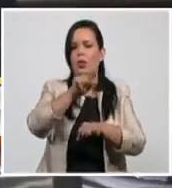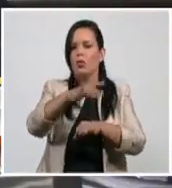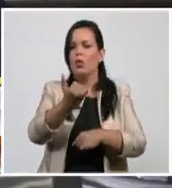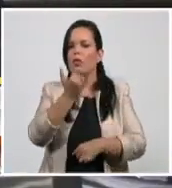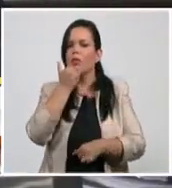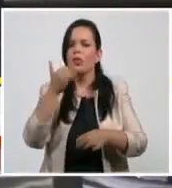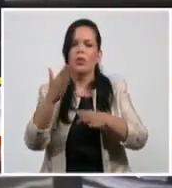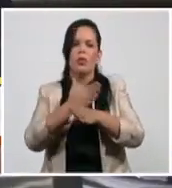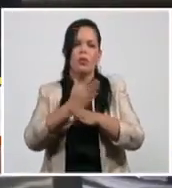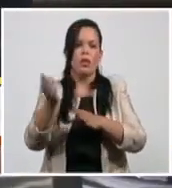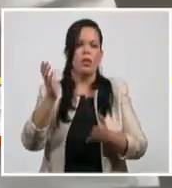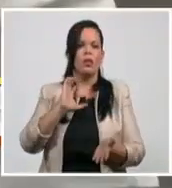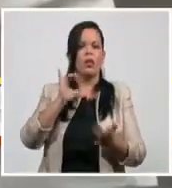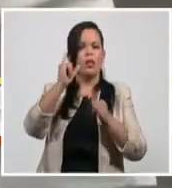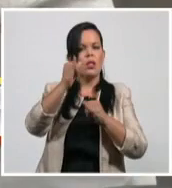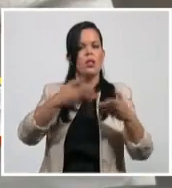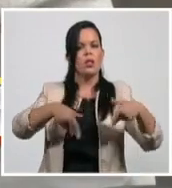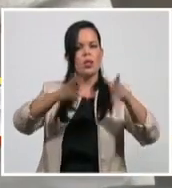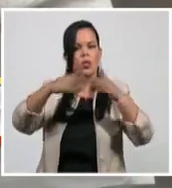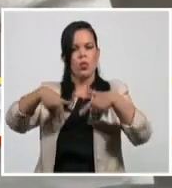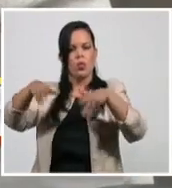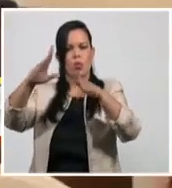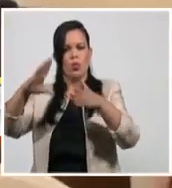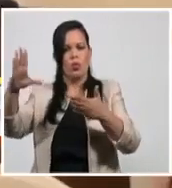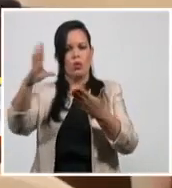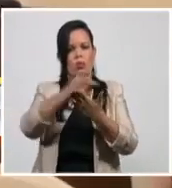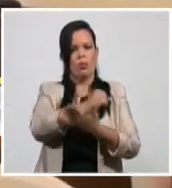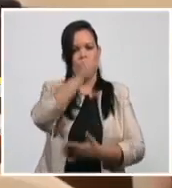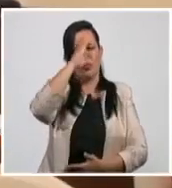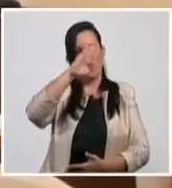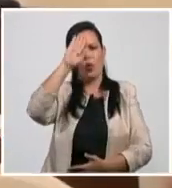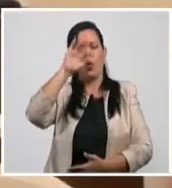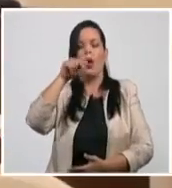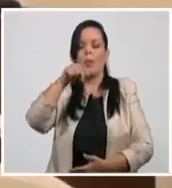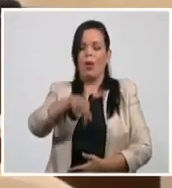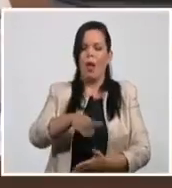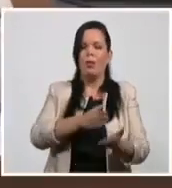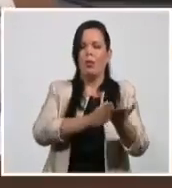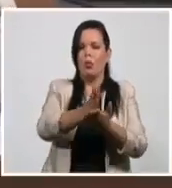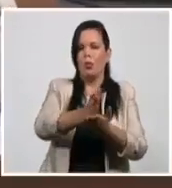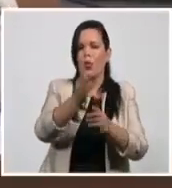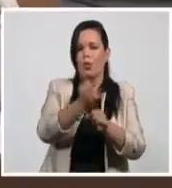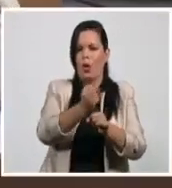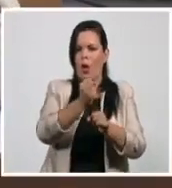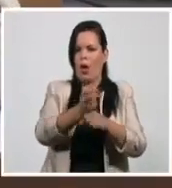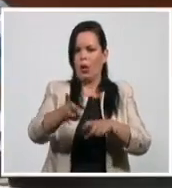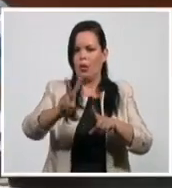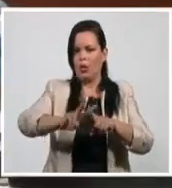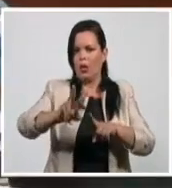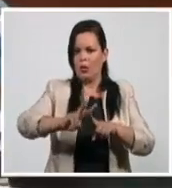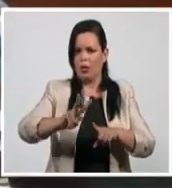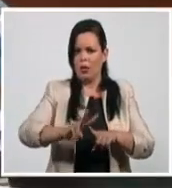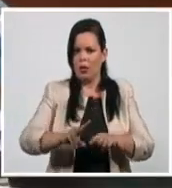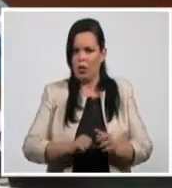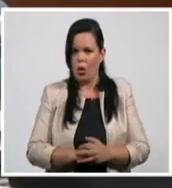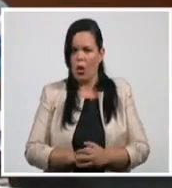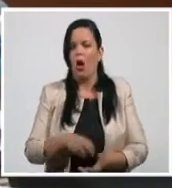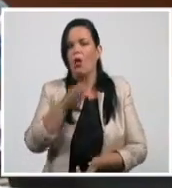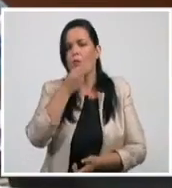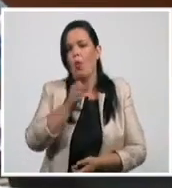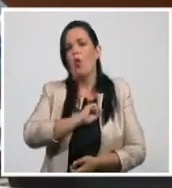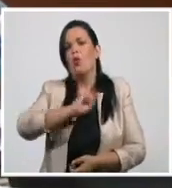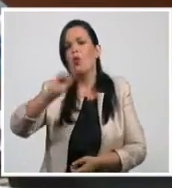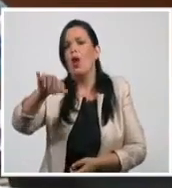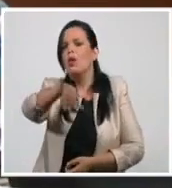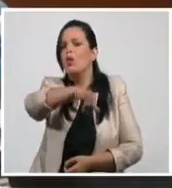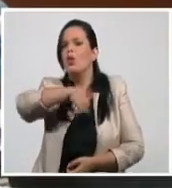a lo largo del país, el Instituto Cubano de Radio y Televisión mantuvo su vitalidad. Lograrlo y a la vez proteger la salud en sus